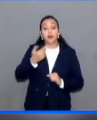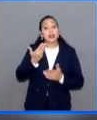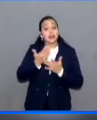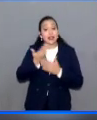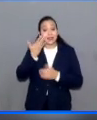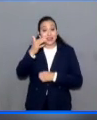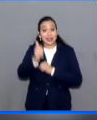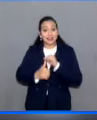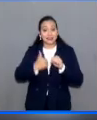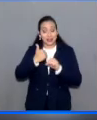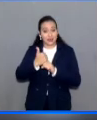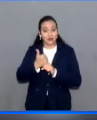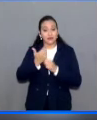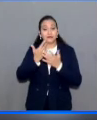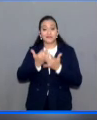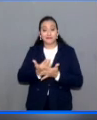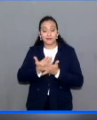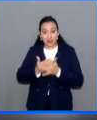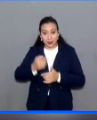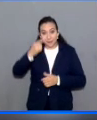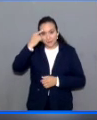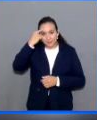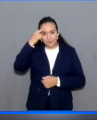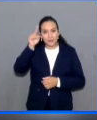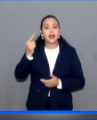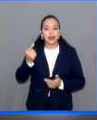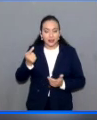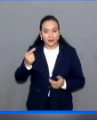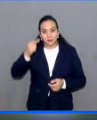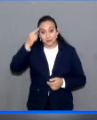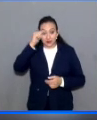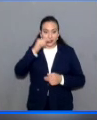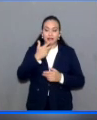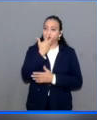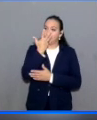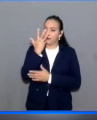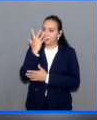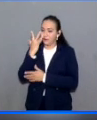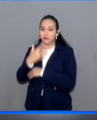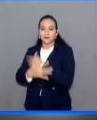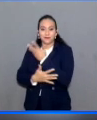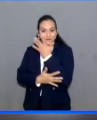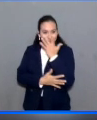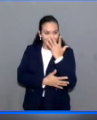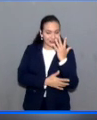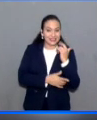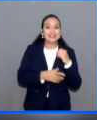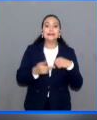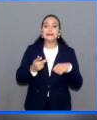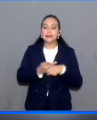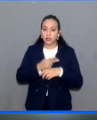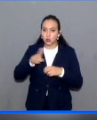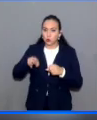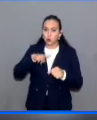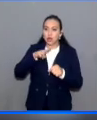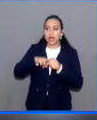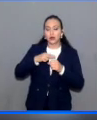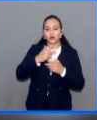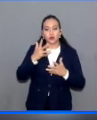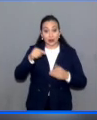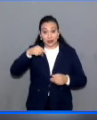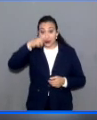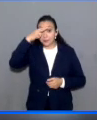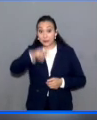paces con la naturaleza. El tema se vuelve relevante. Por ejemplo, aquí en México ya tenemos la